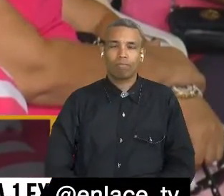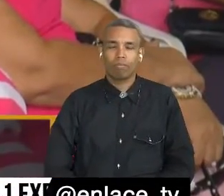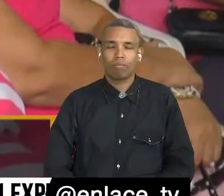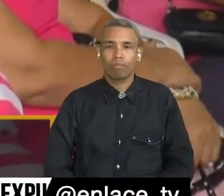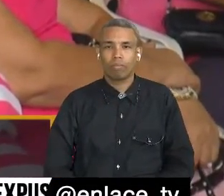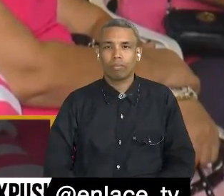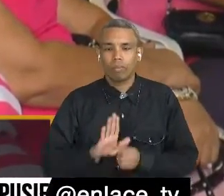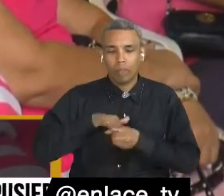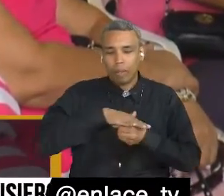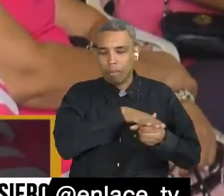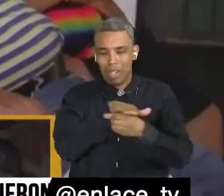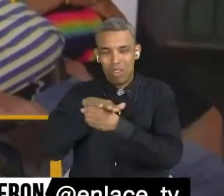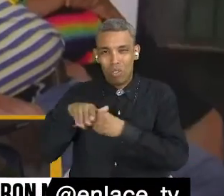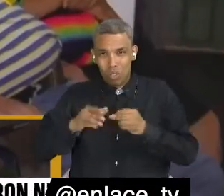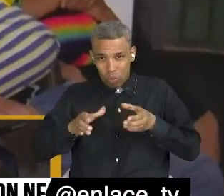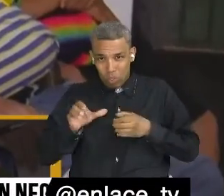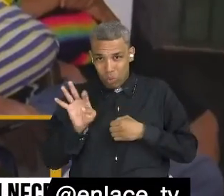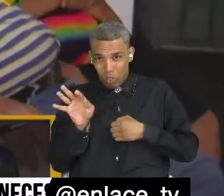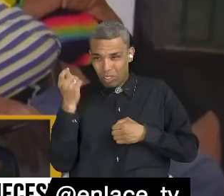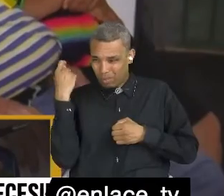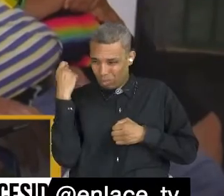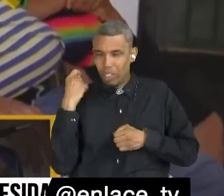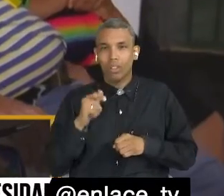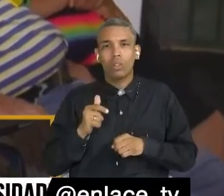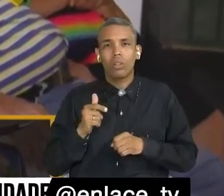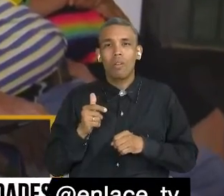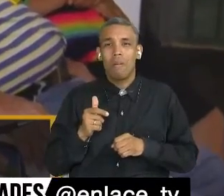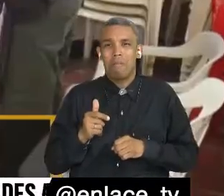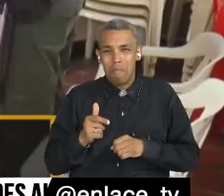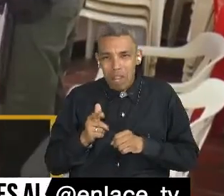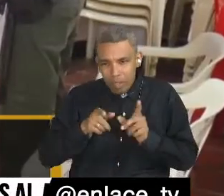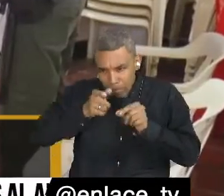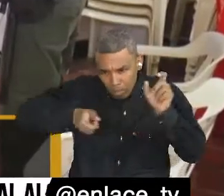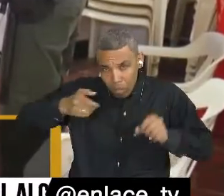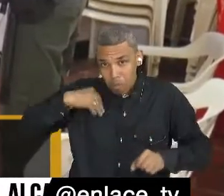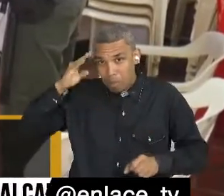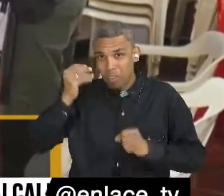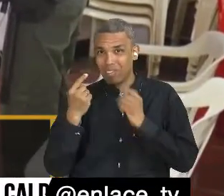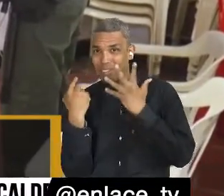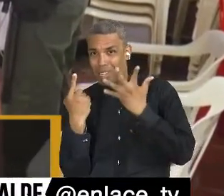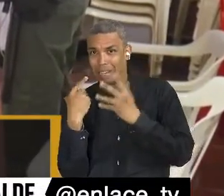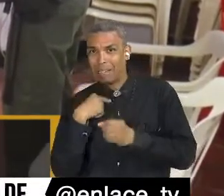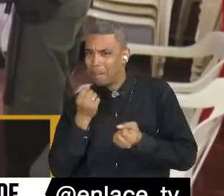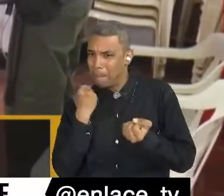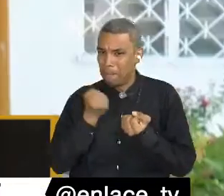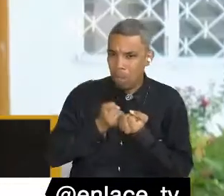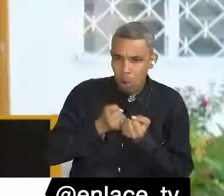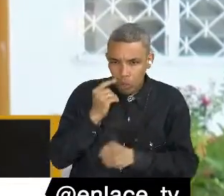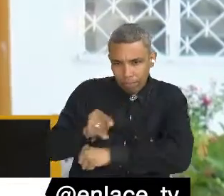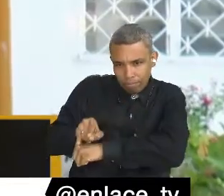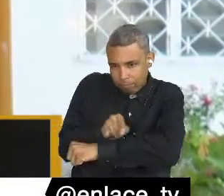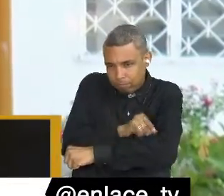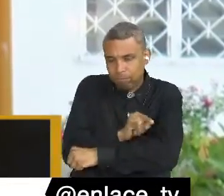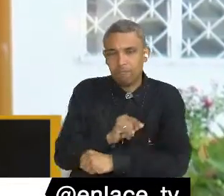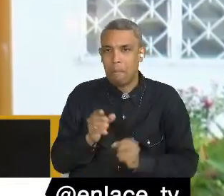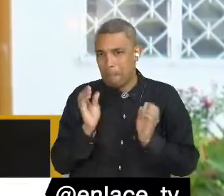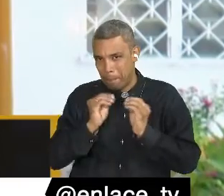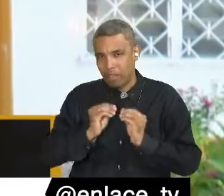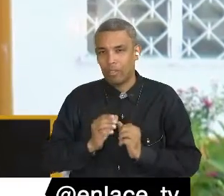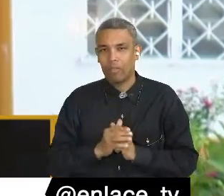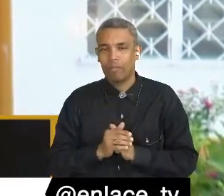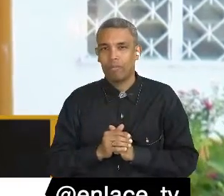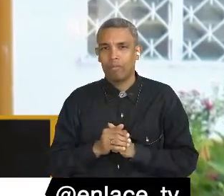Comuna 4, por ejemplo, en las últimas horas han llegado 6 nuevos policías que serán el apoyo para el cuadrante de esta zona. Allí estamos ya interviniendo en este momento,